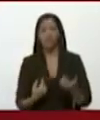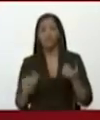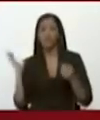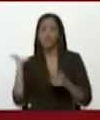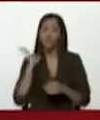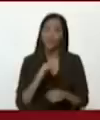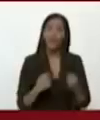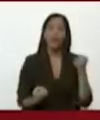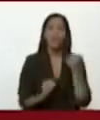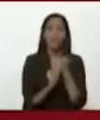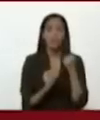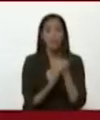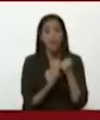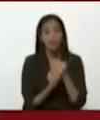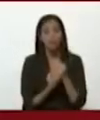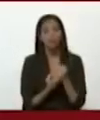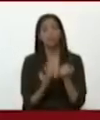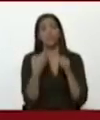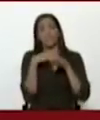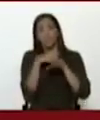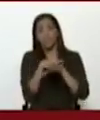apoyando. Inclusive,